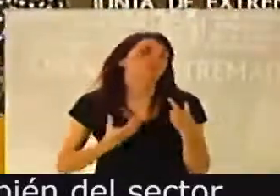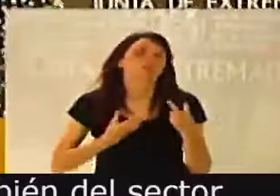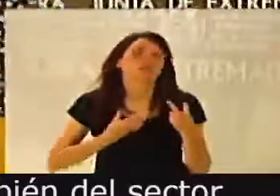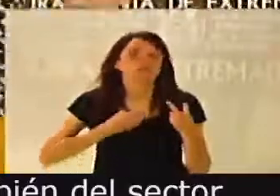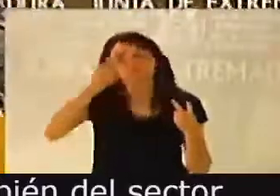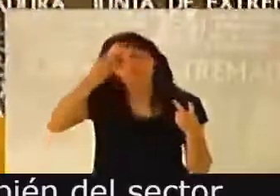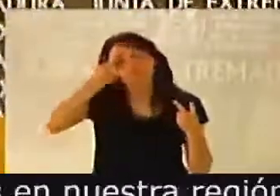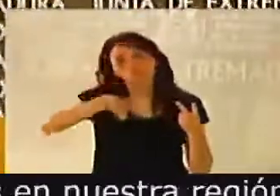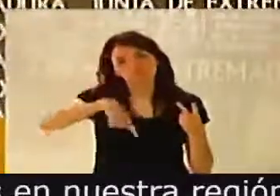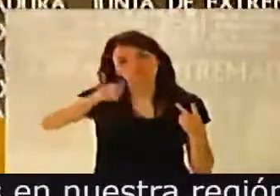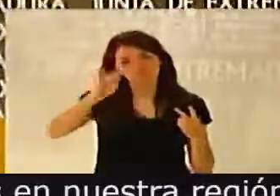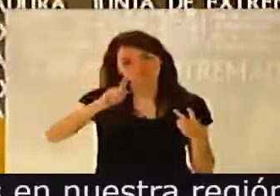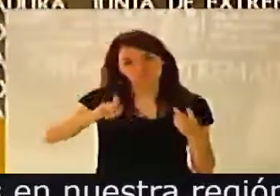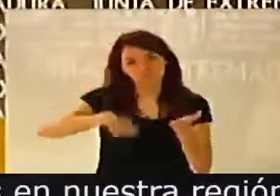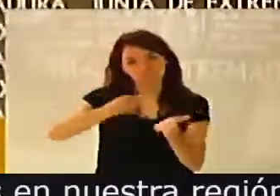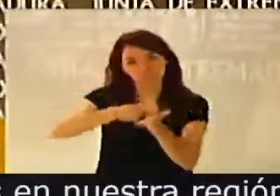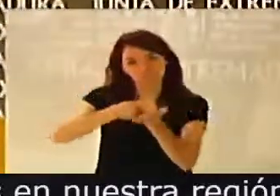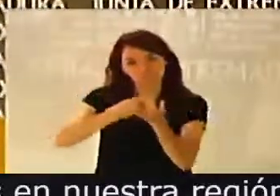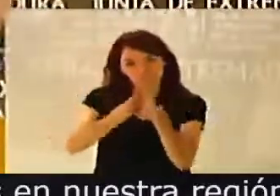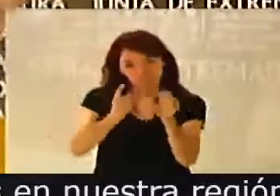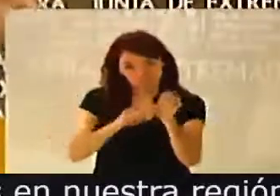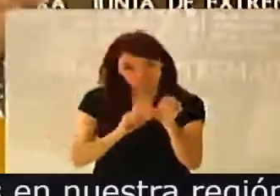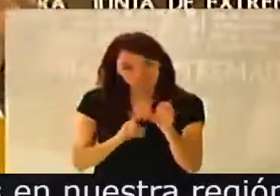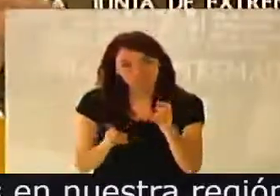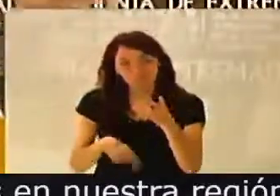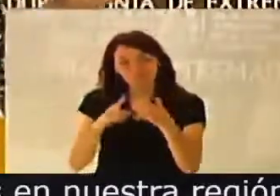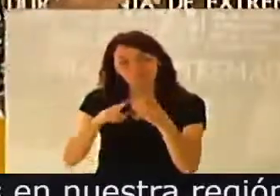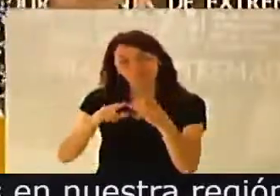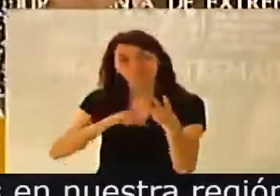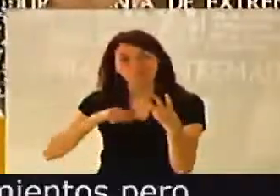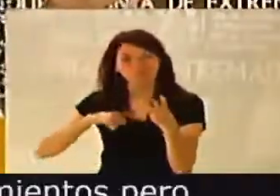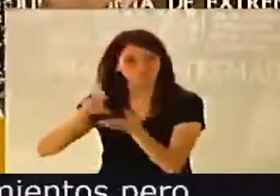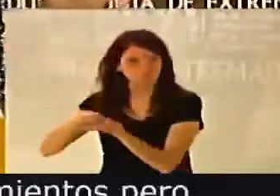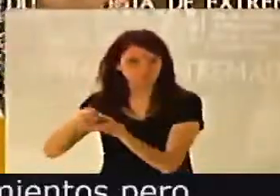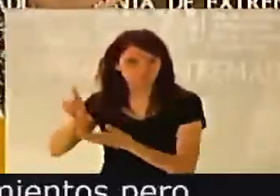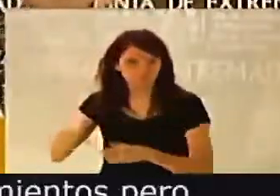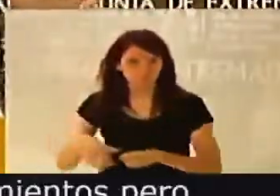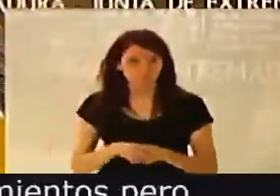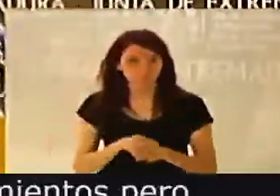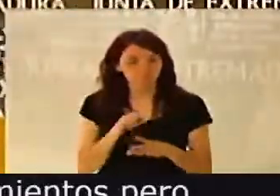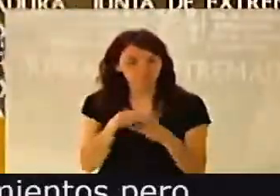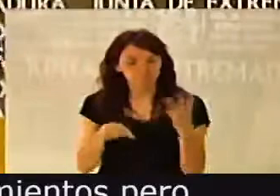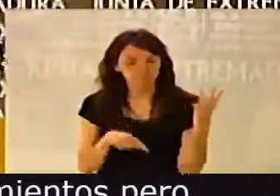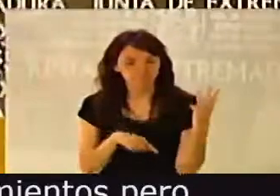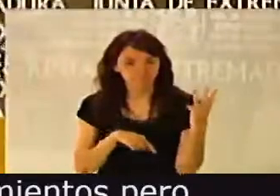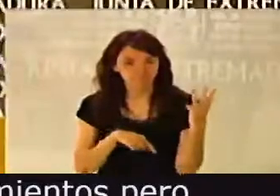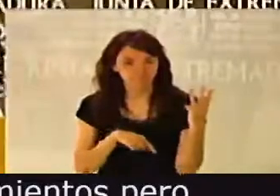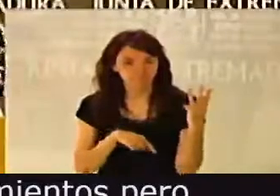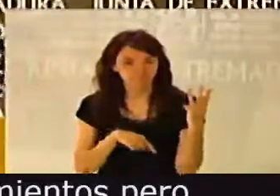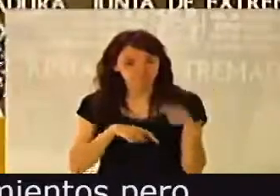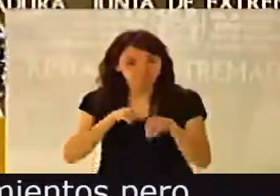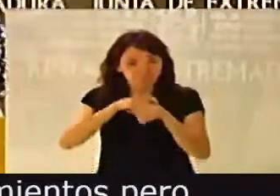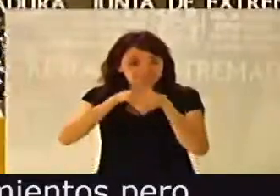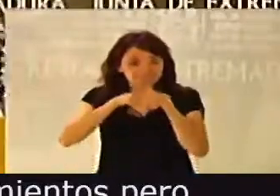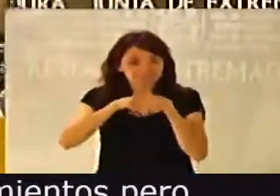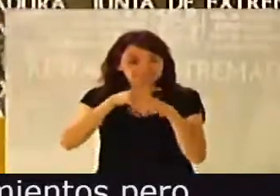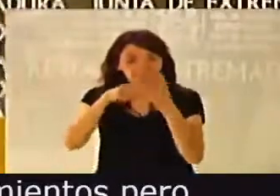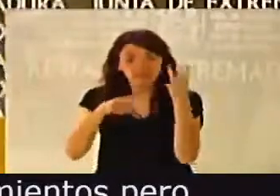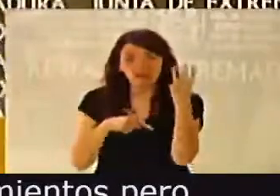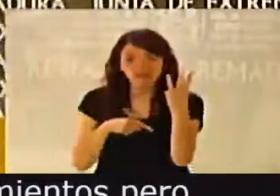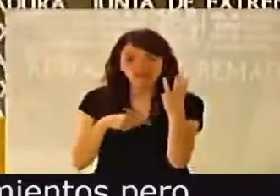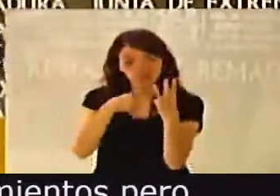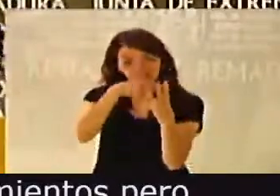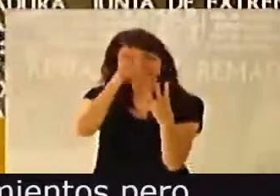de los ayuntamientos, pero financiados por la Junta, y los privados, de 3 naturalezas distintas. Y